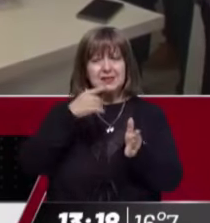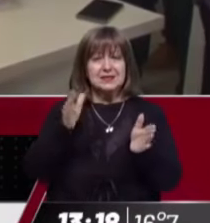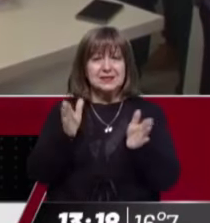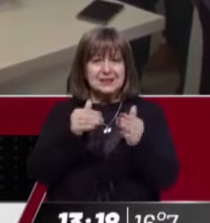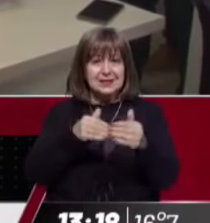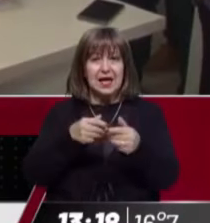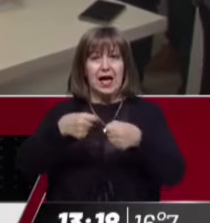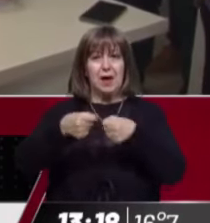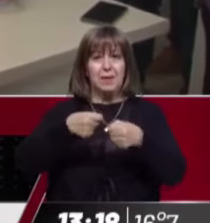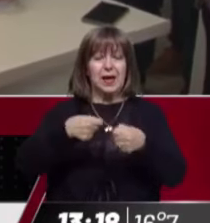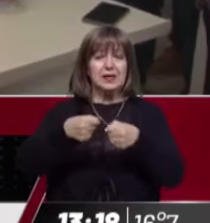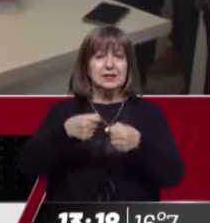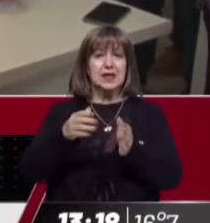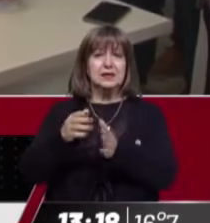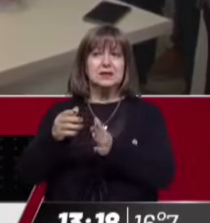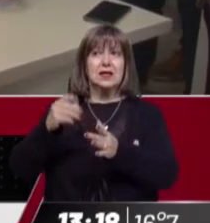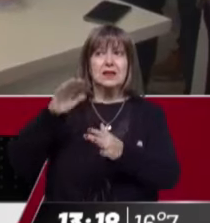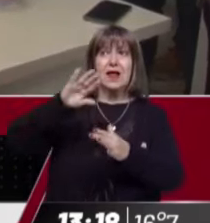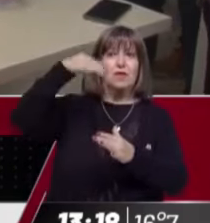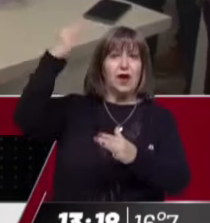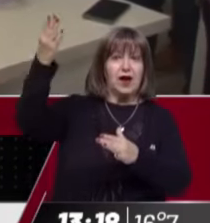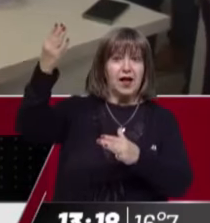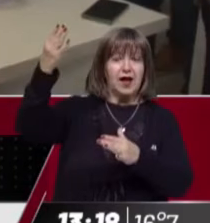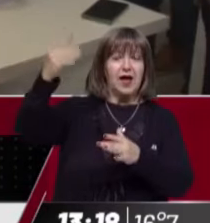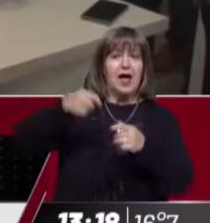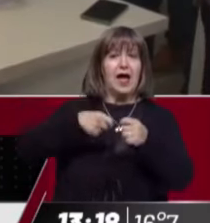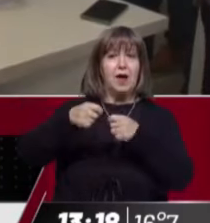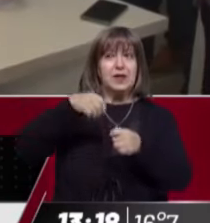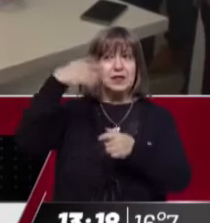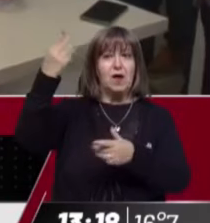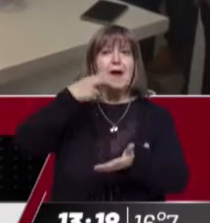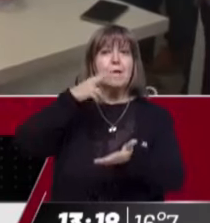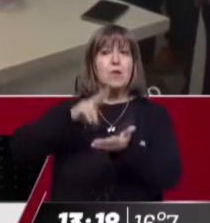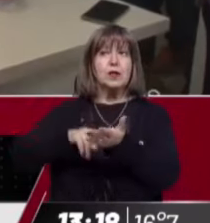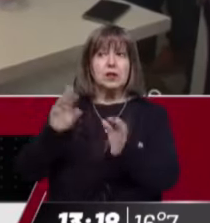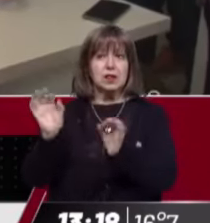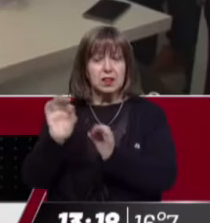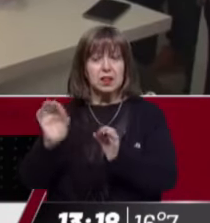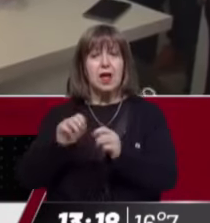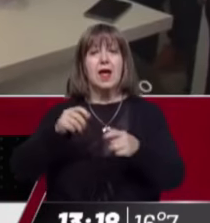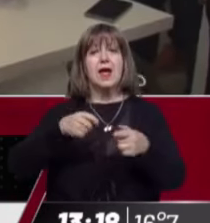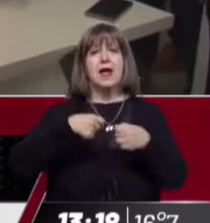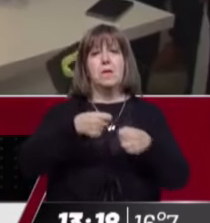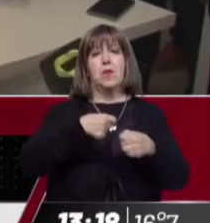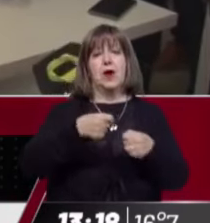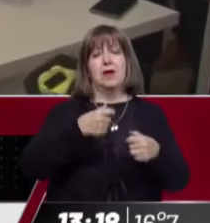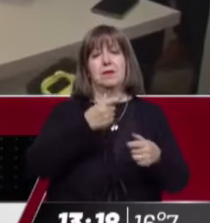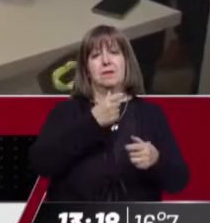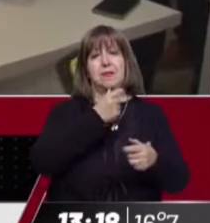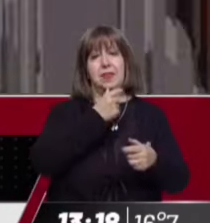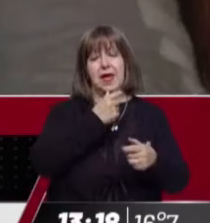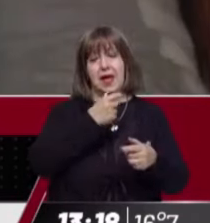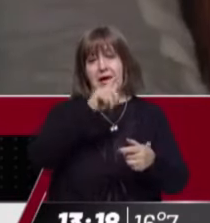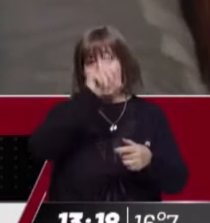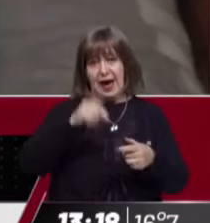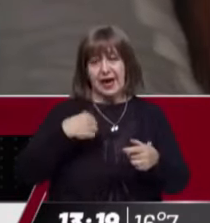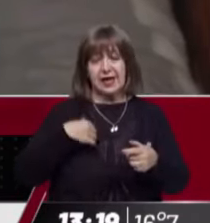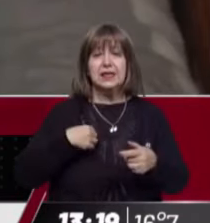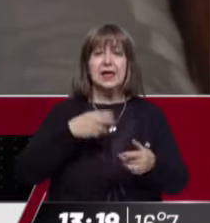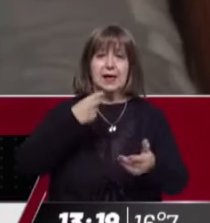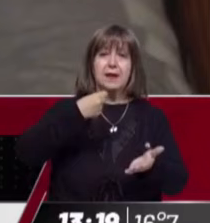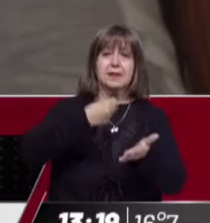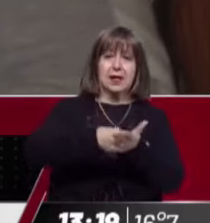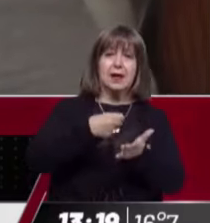sobre las empresas extranjeras. O sea, las empresas extranjeras no pagan impuestos y las empresas nacionales sí tienen que pagar impuestos, lo cual